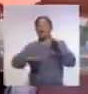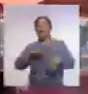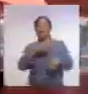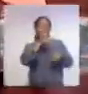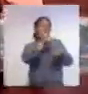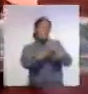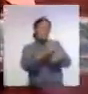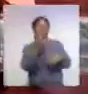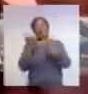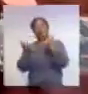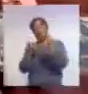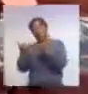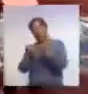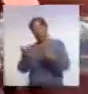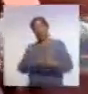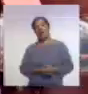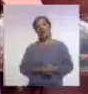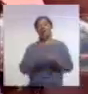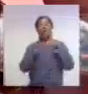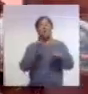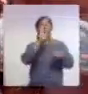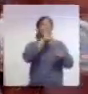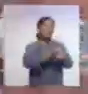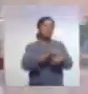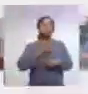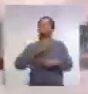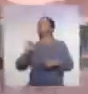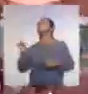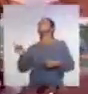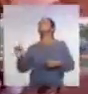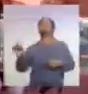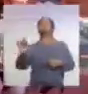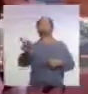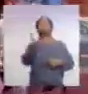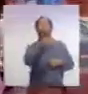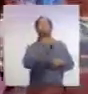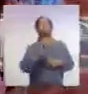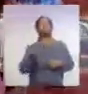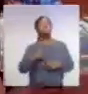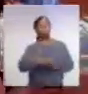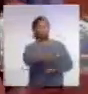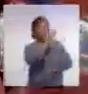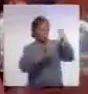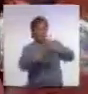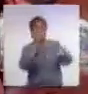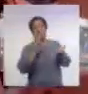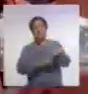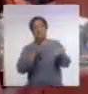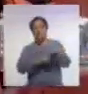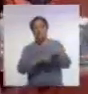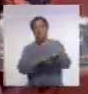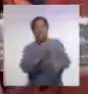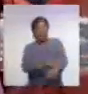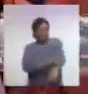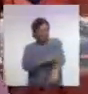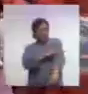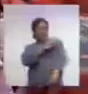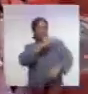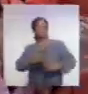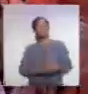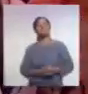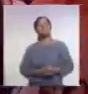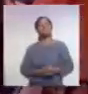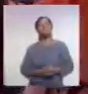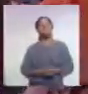a jugar o te dan permiso de ir a dar una vuelta. Nos enseñan los valores, las emociones